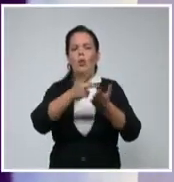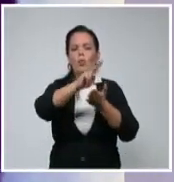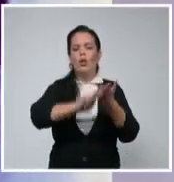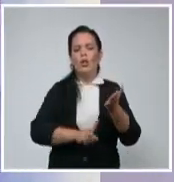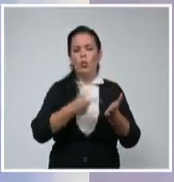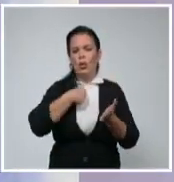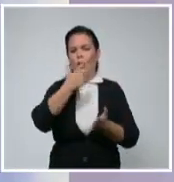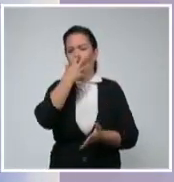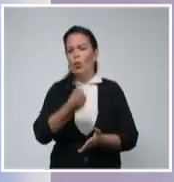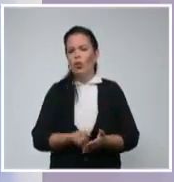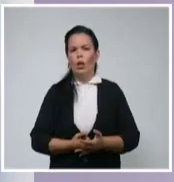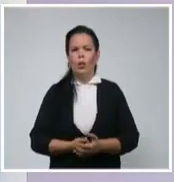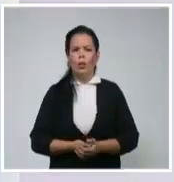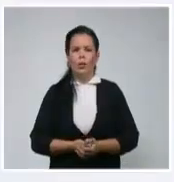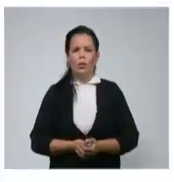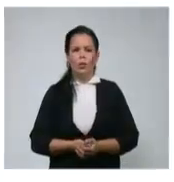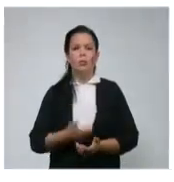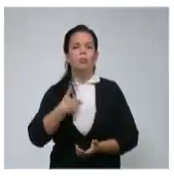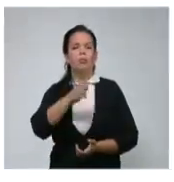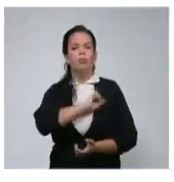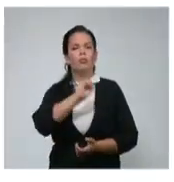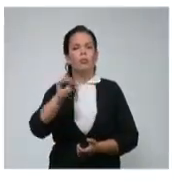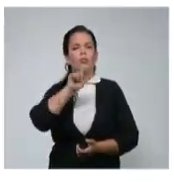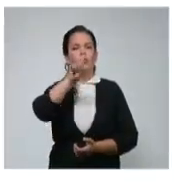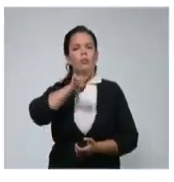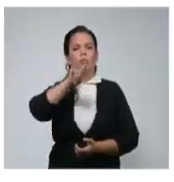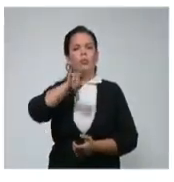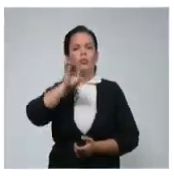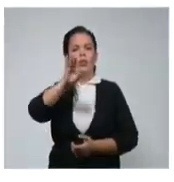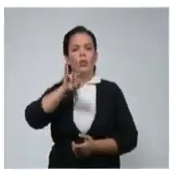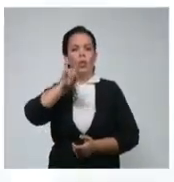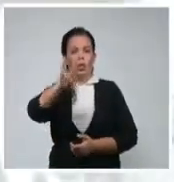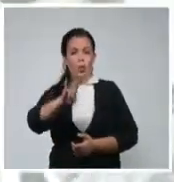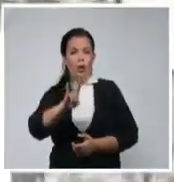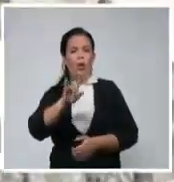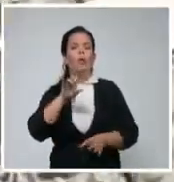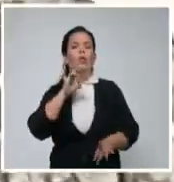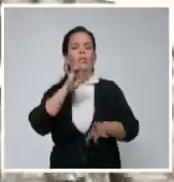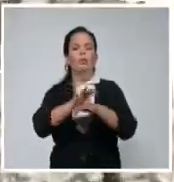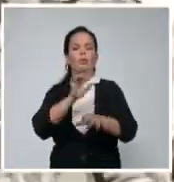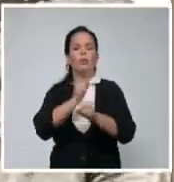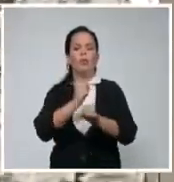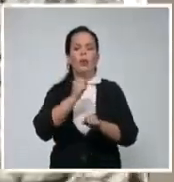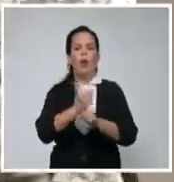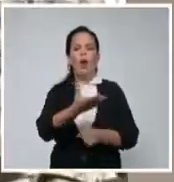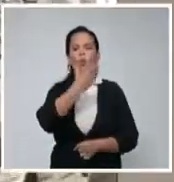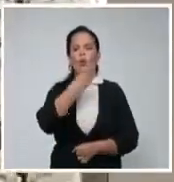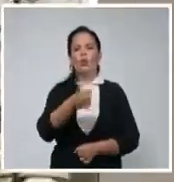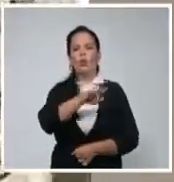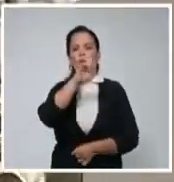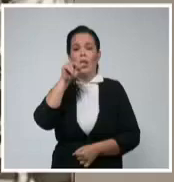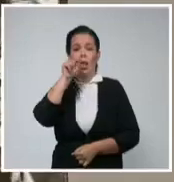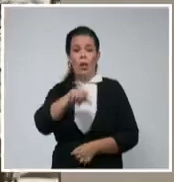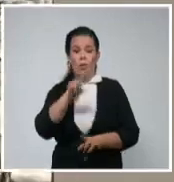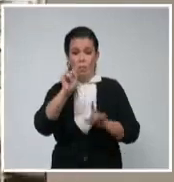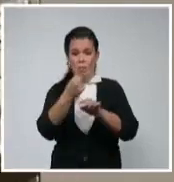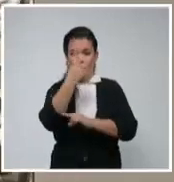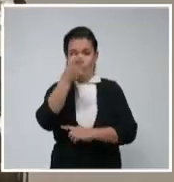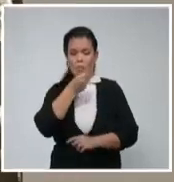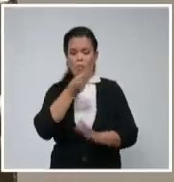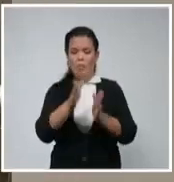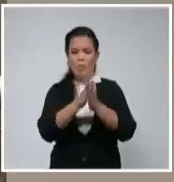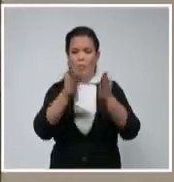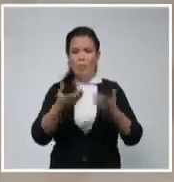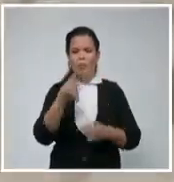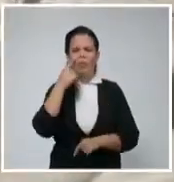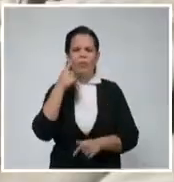en 1989 y llegó a donde había soñado, el diario Juventud Rebelde. Su primer trabajo fue integrar el proyecto de los